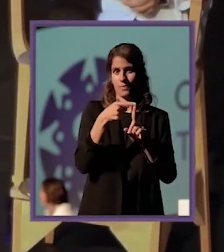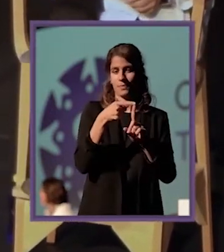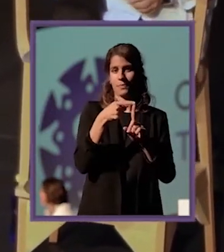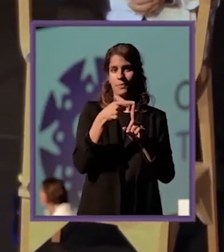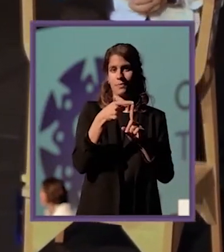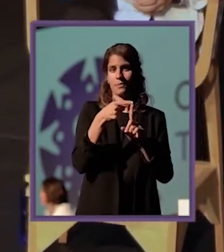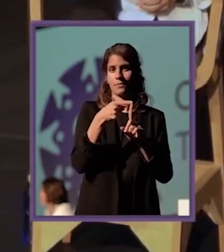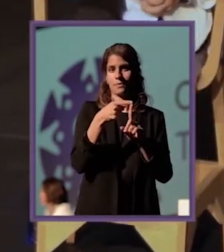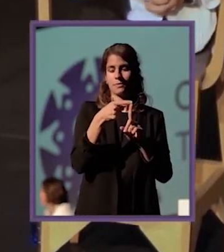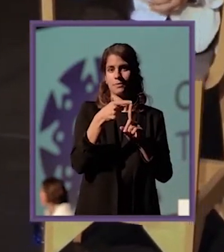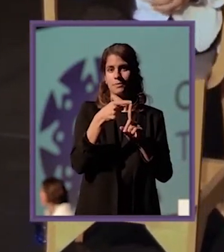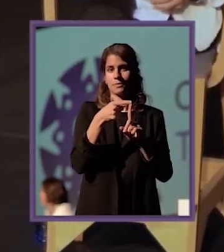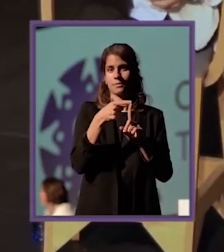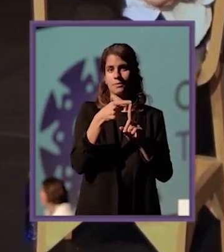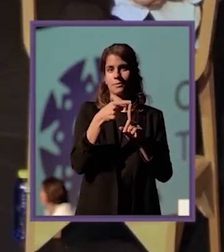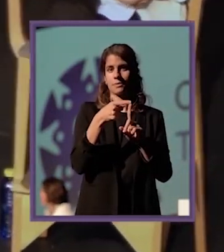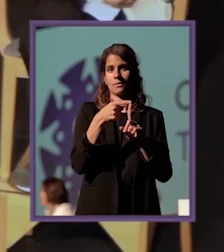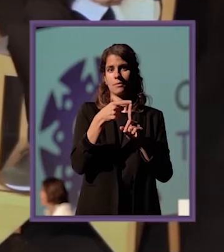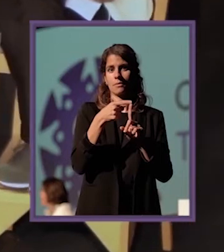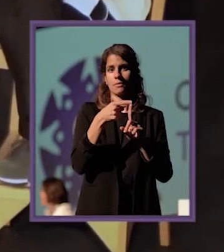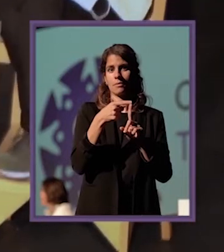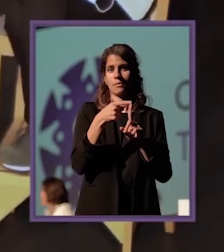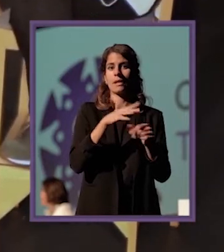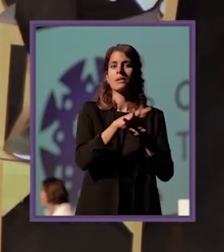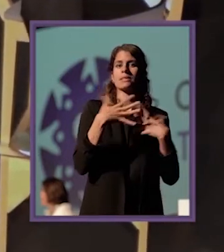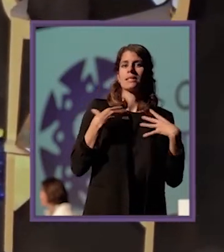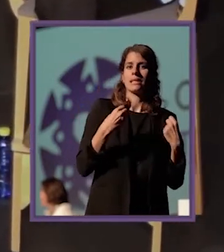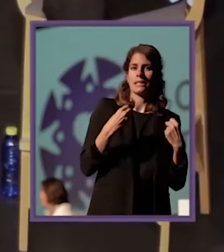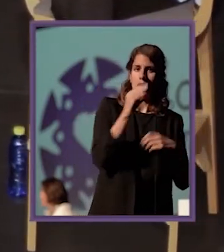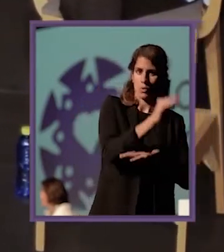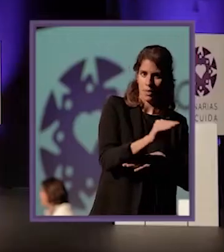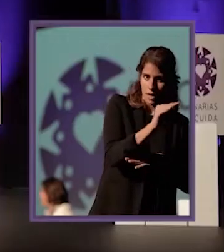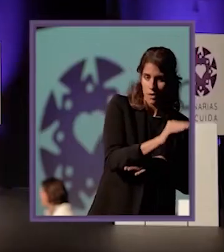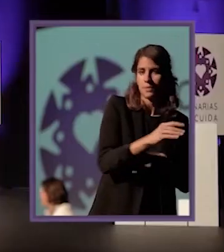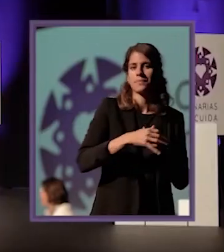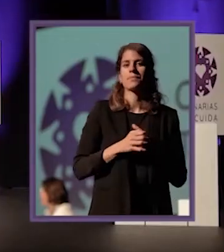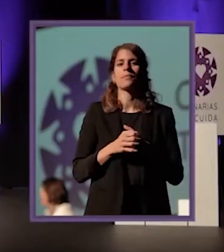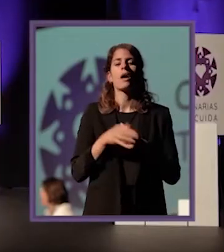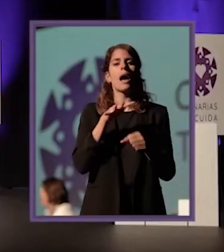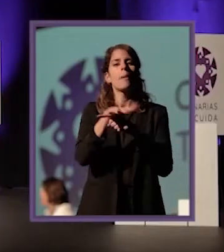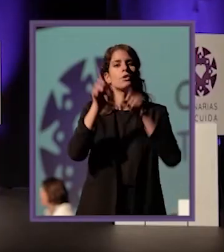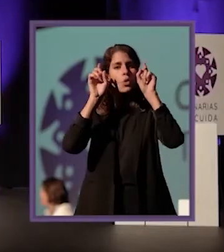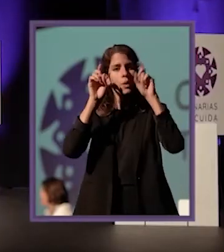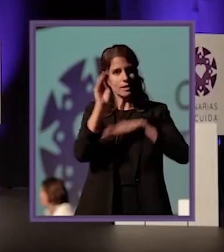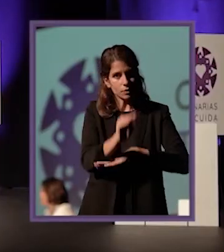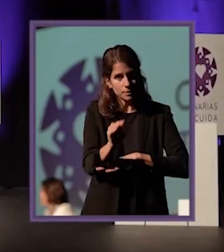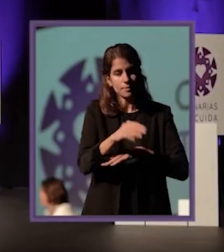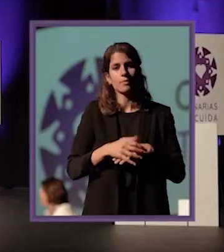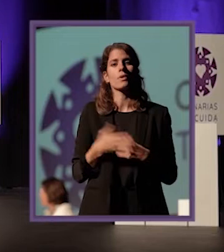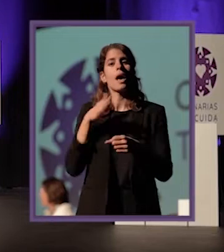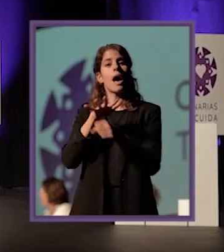dedicados pues, al ámbito sanitario, al ámbito educativo, al ámbito